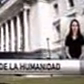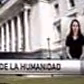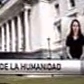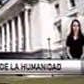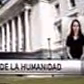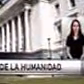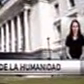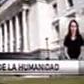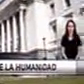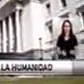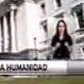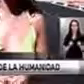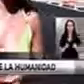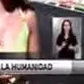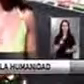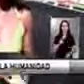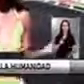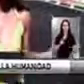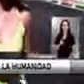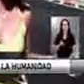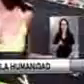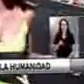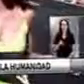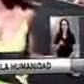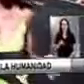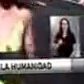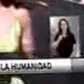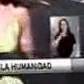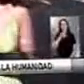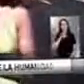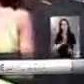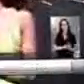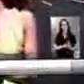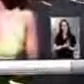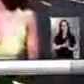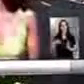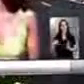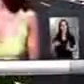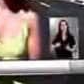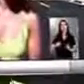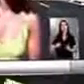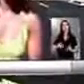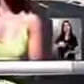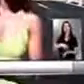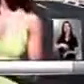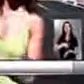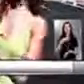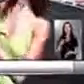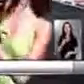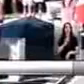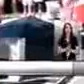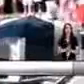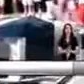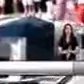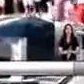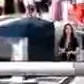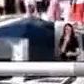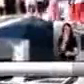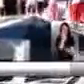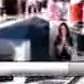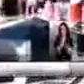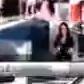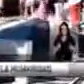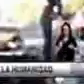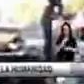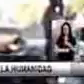Este es el Capitolio, aquí se encuentra la Cámara de Representantes y el Senado de Puerto Rico. Justo frente a esta construcción que data del